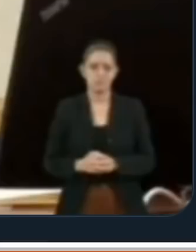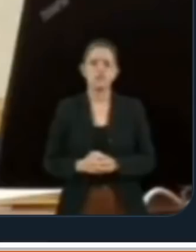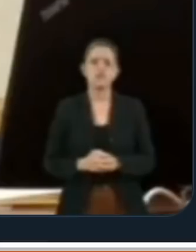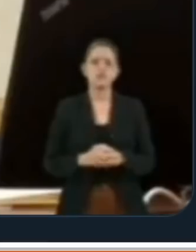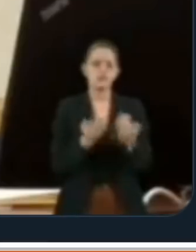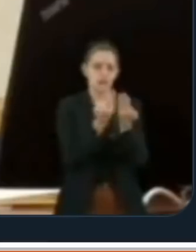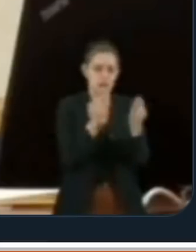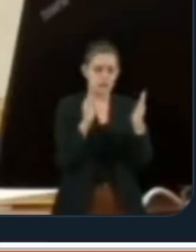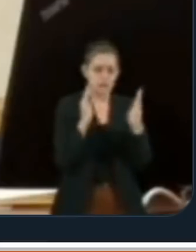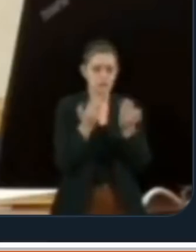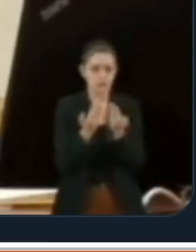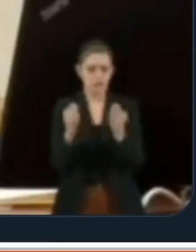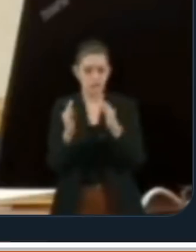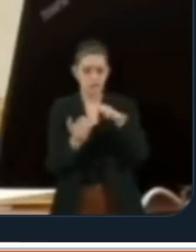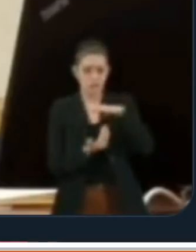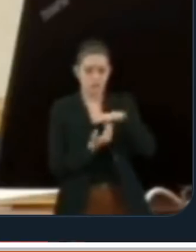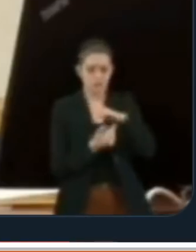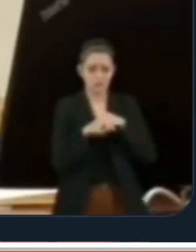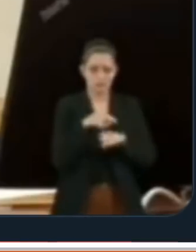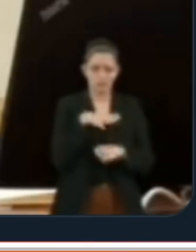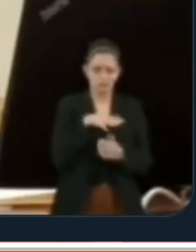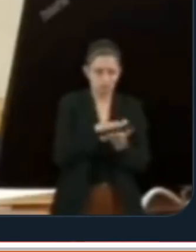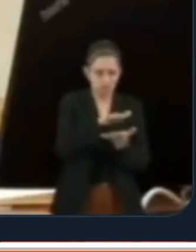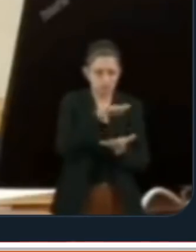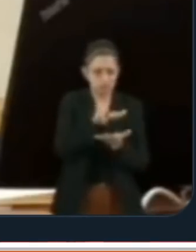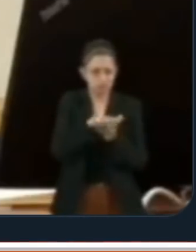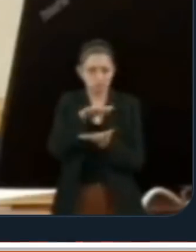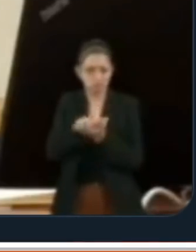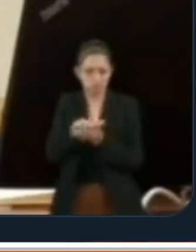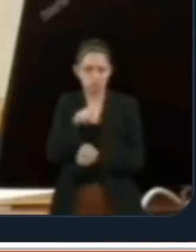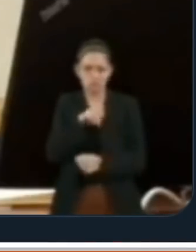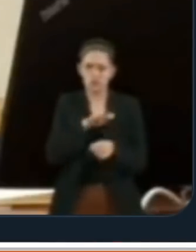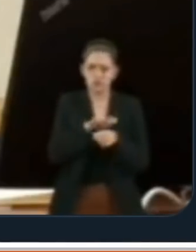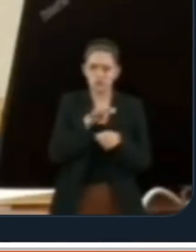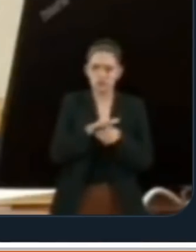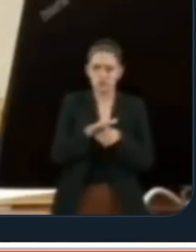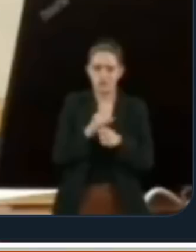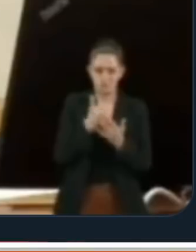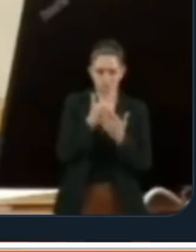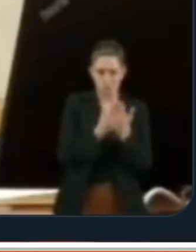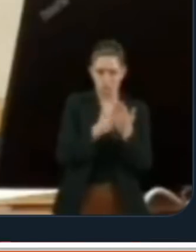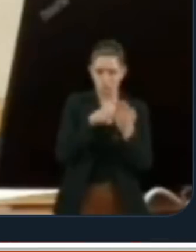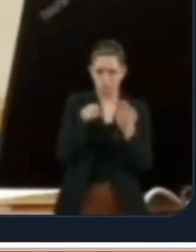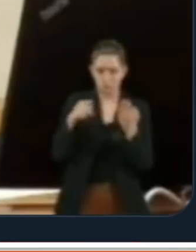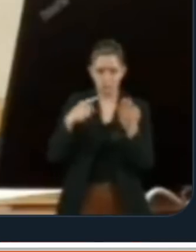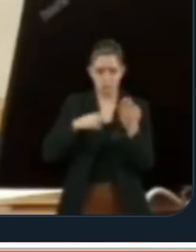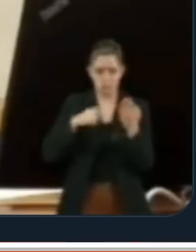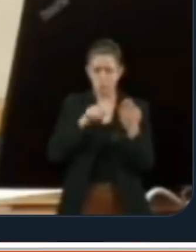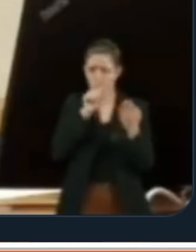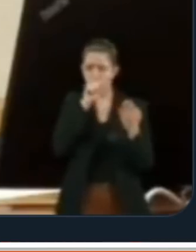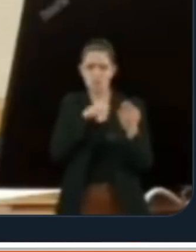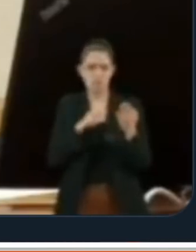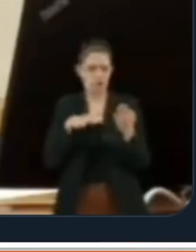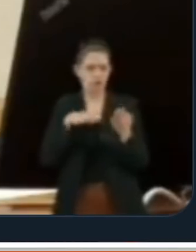Cada casilla tendrá el número de boletas correspondiente al número de ciudadanos enlistados en ellas para votar. Quien diga